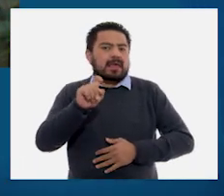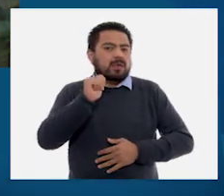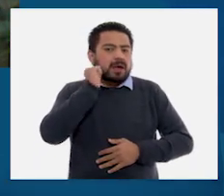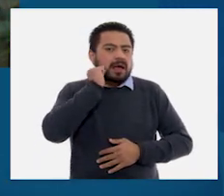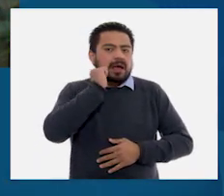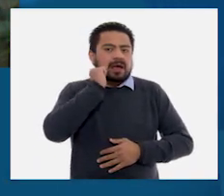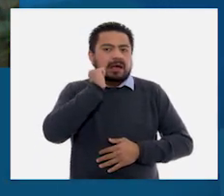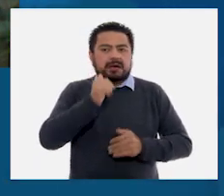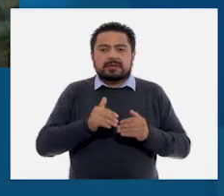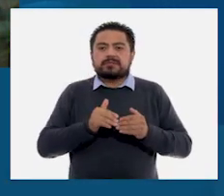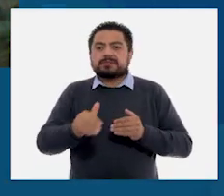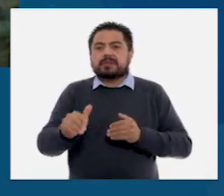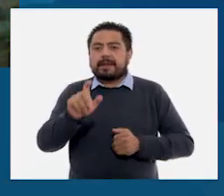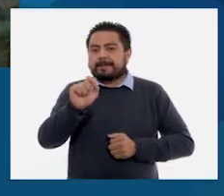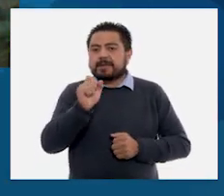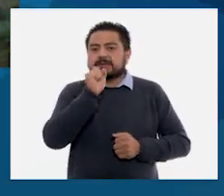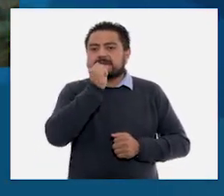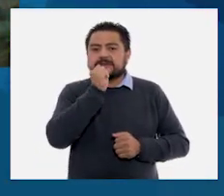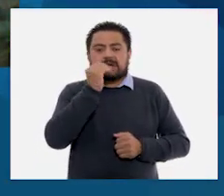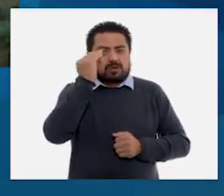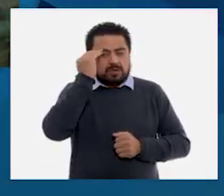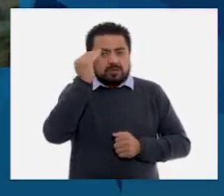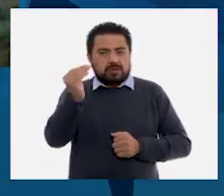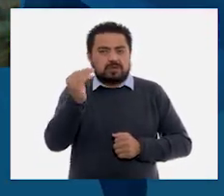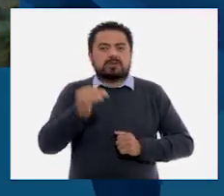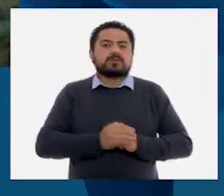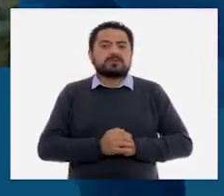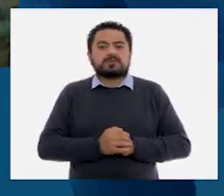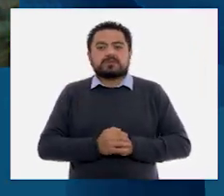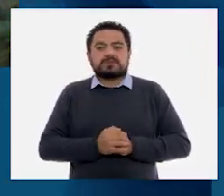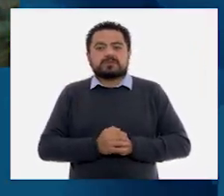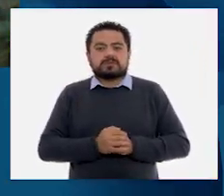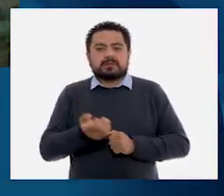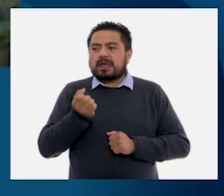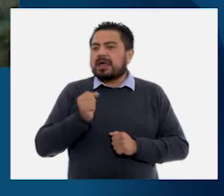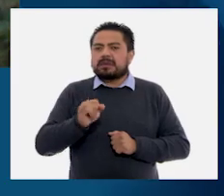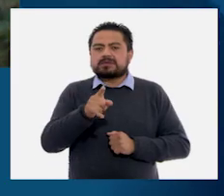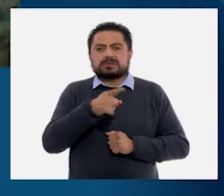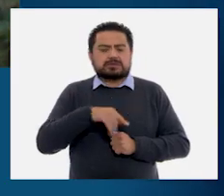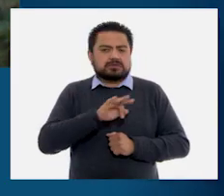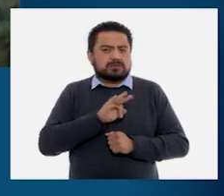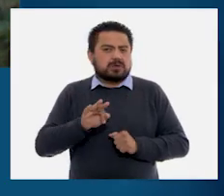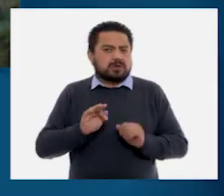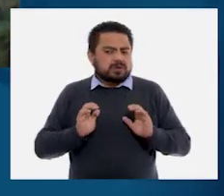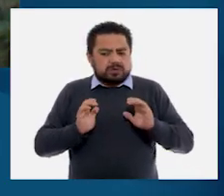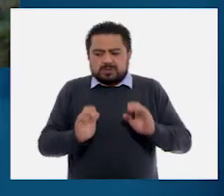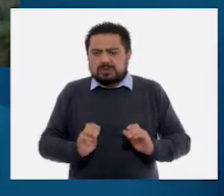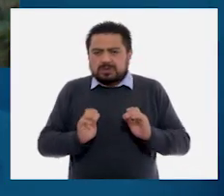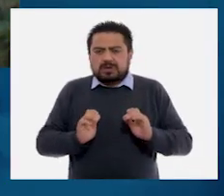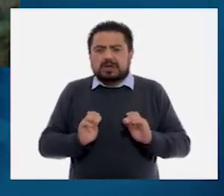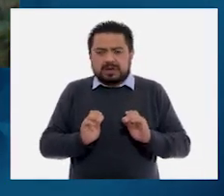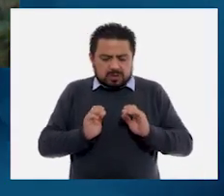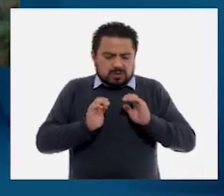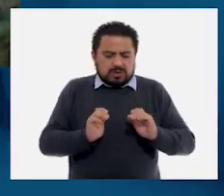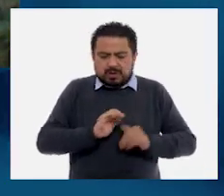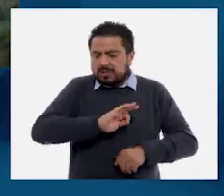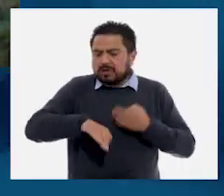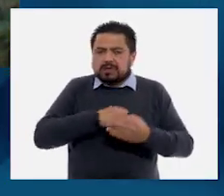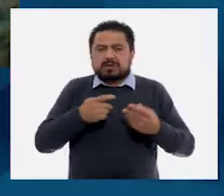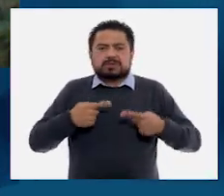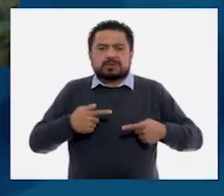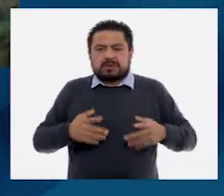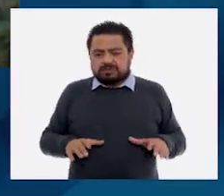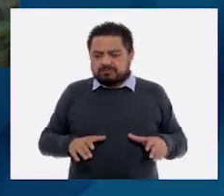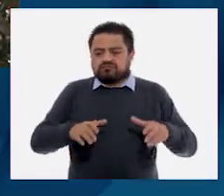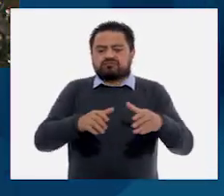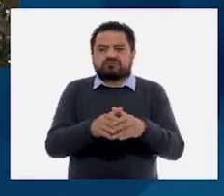jabón durante 20 segundos. Así te proteges tú y proteges a todas las personas que